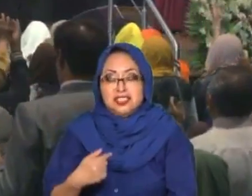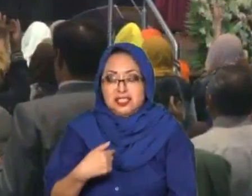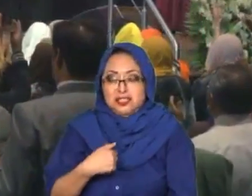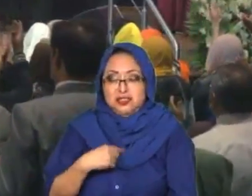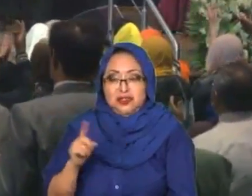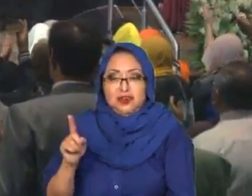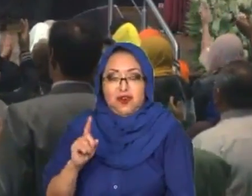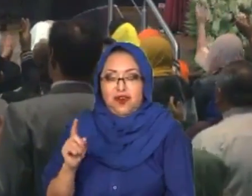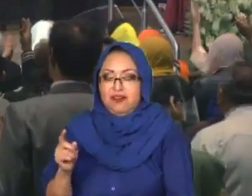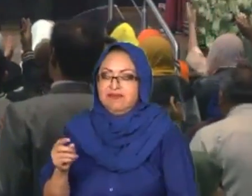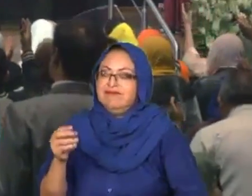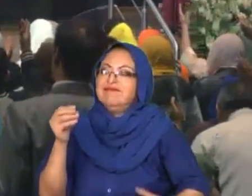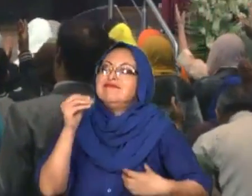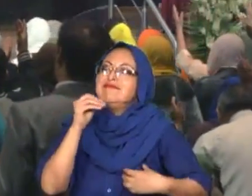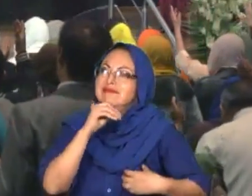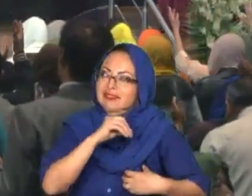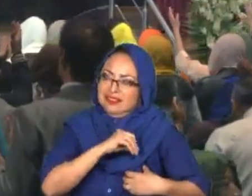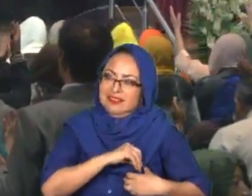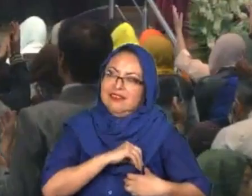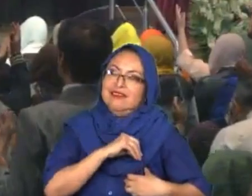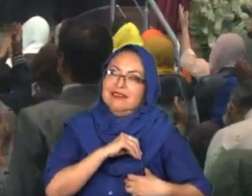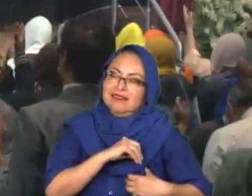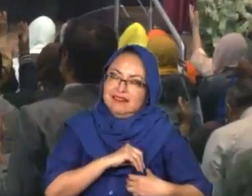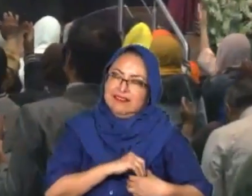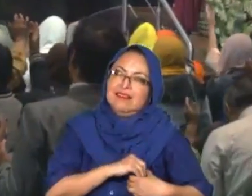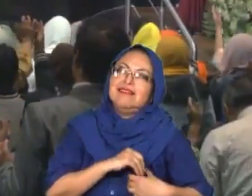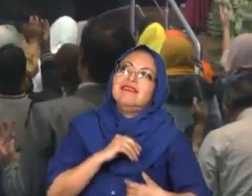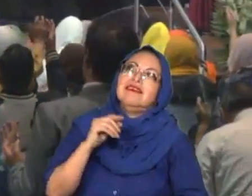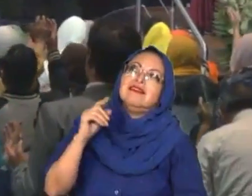si yo a ti no te